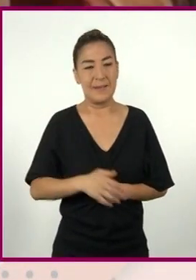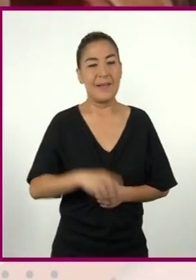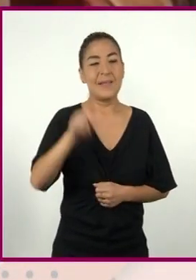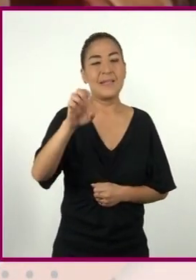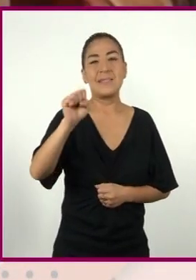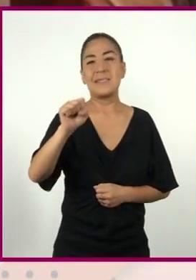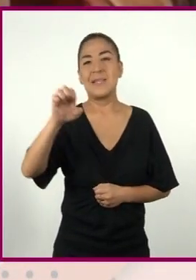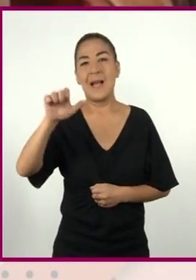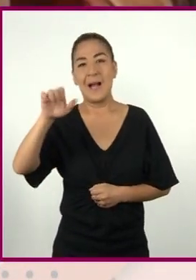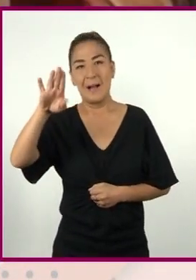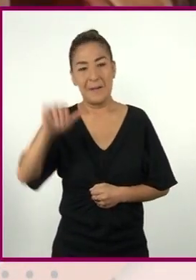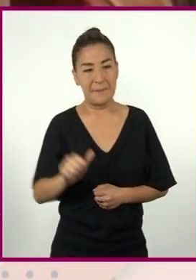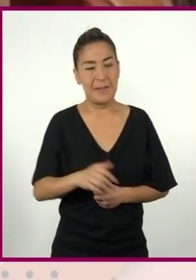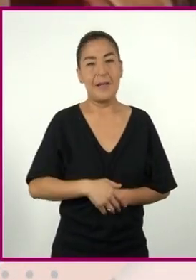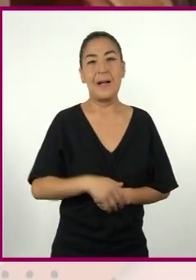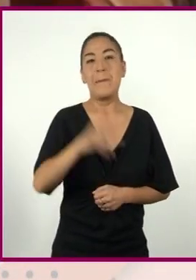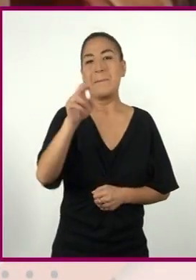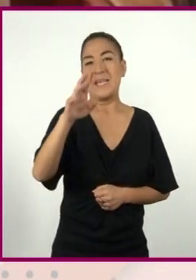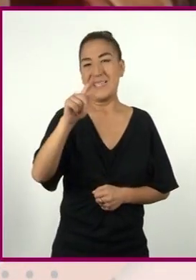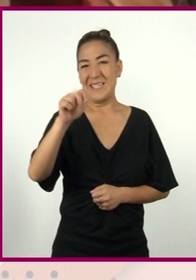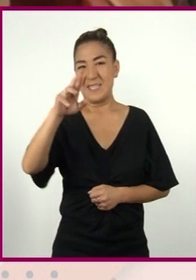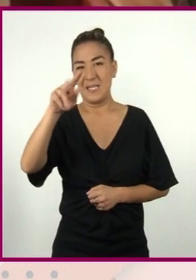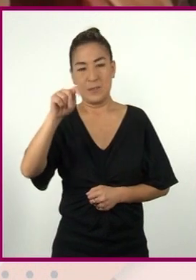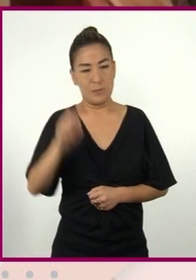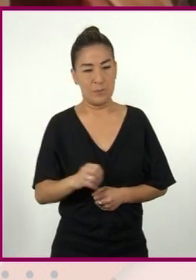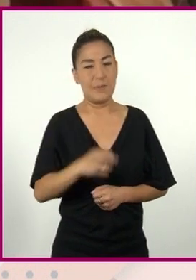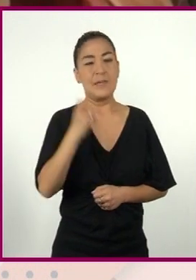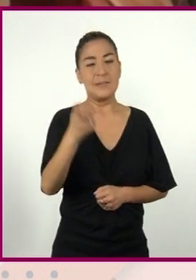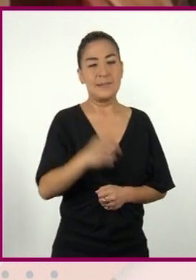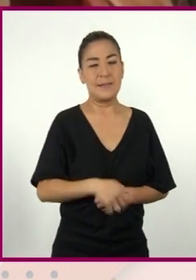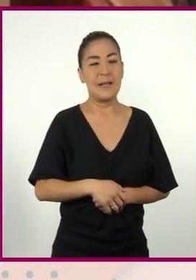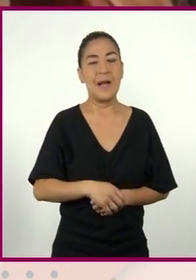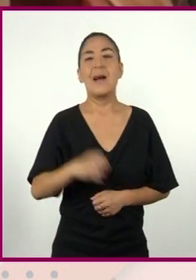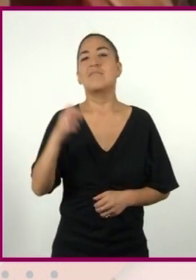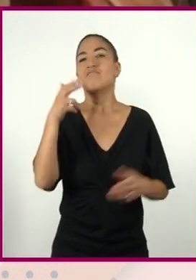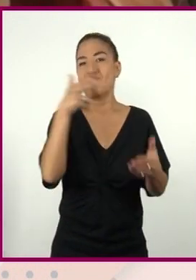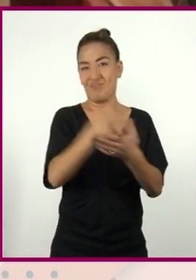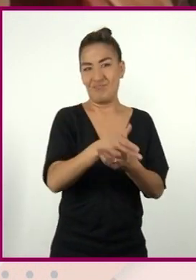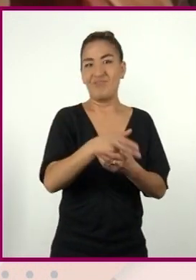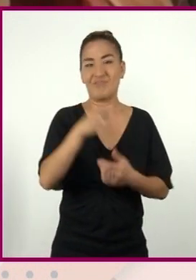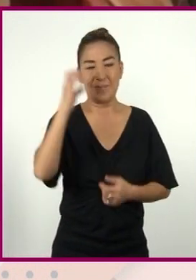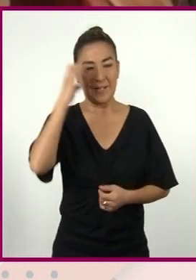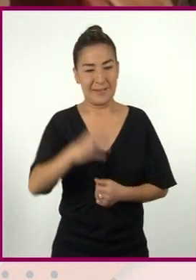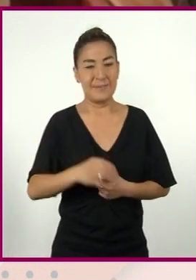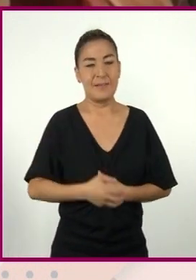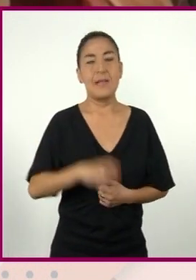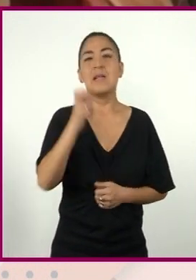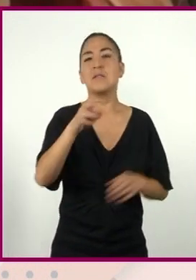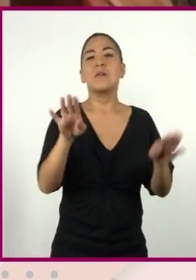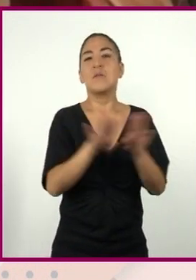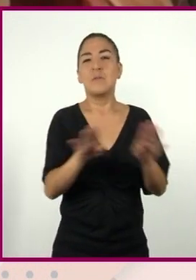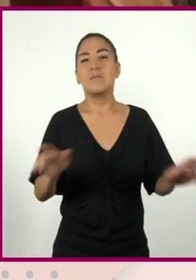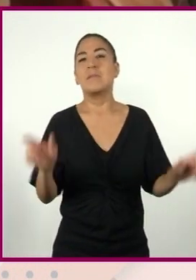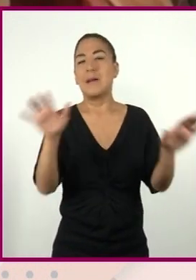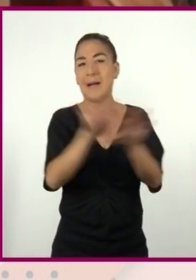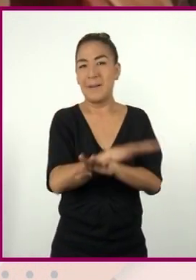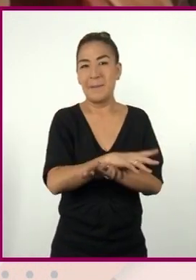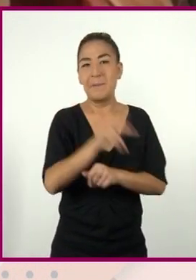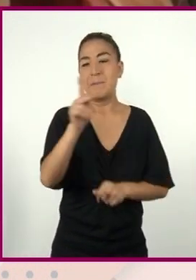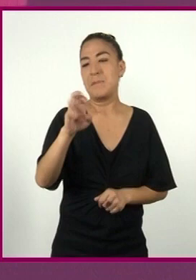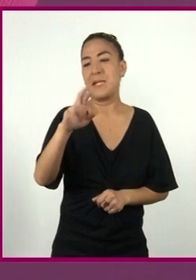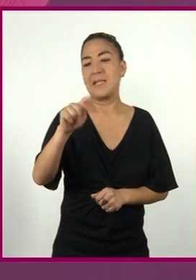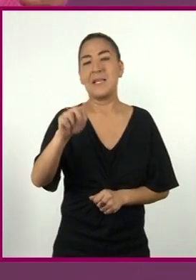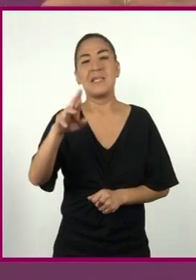deseaba, en pretérito imperfecto, y asesinó. Se conjugó en pretérito perfecto